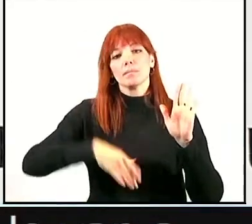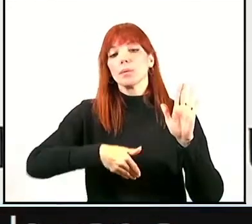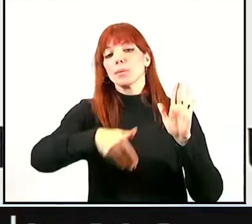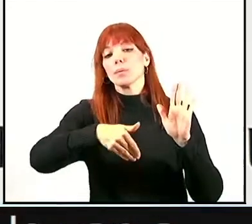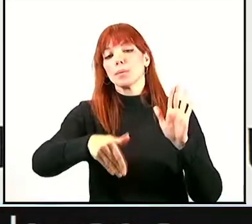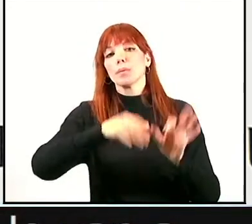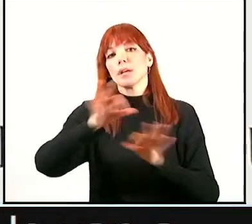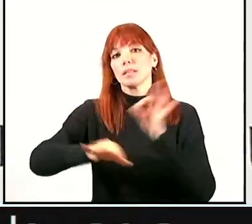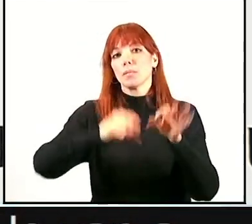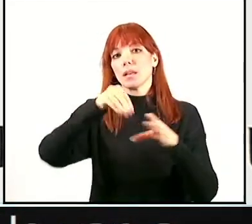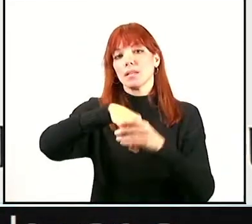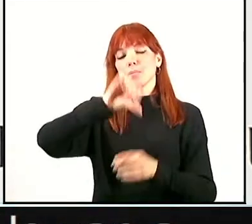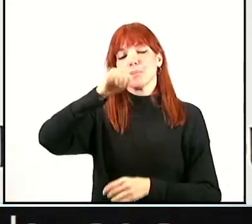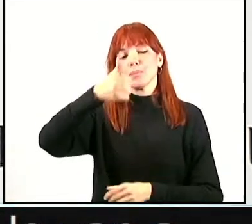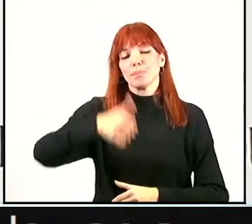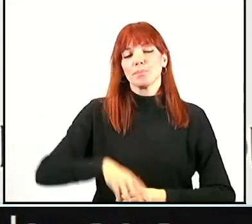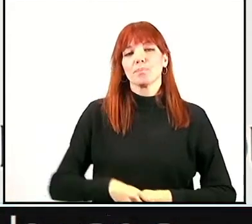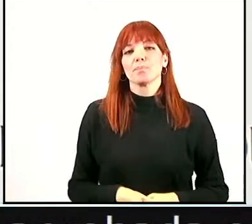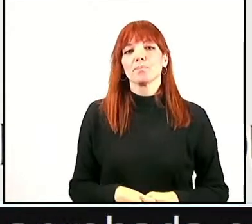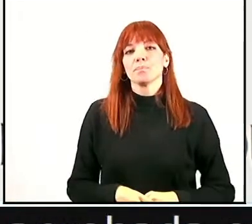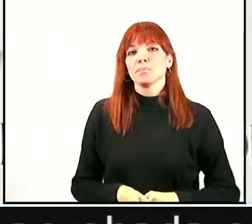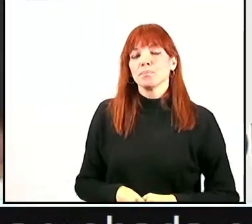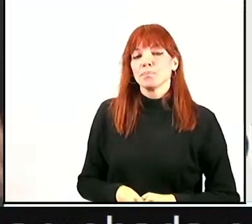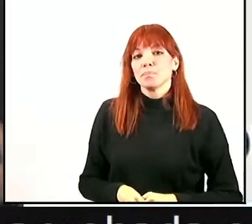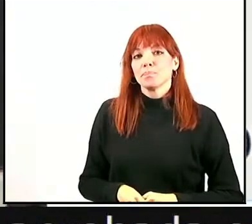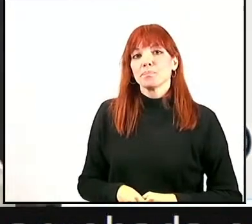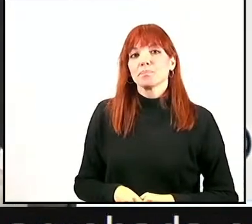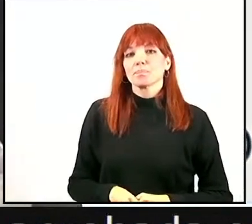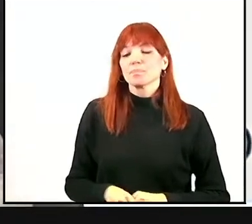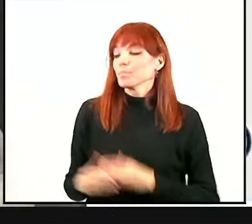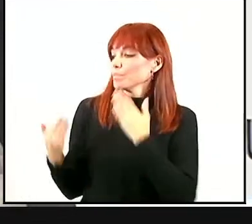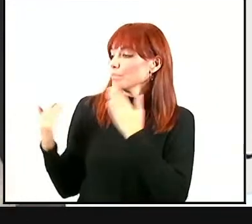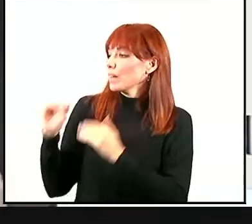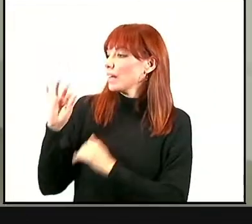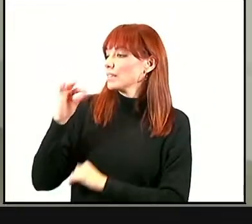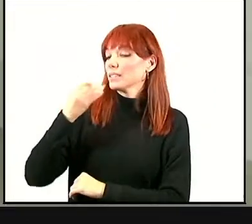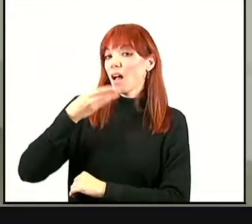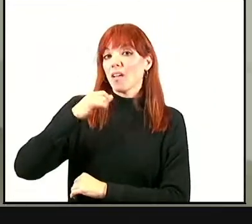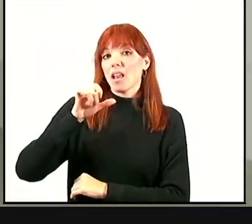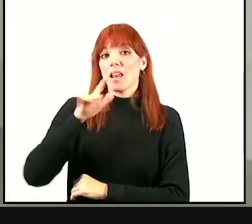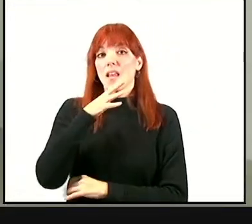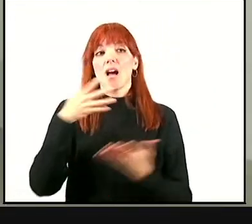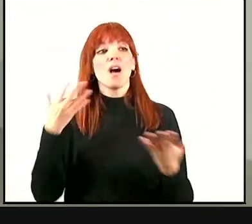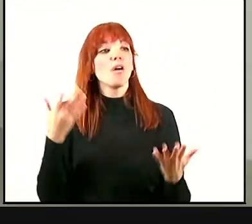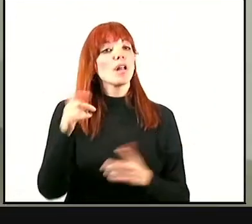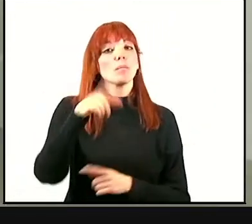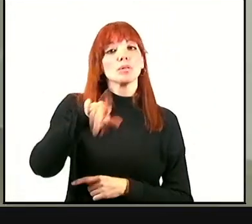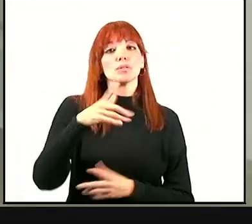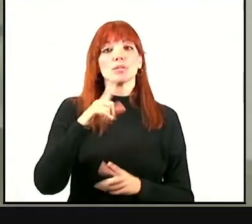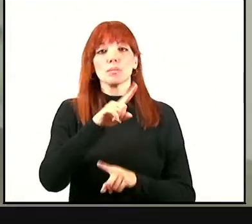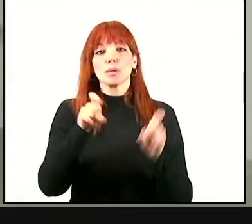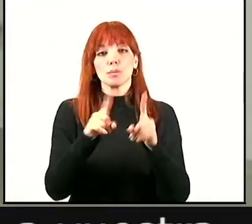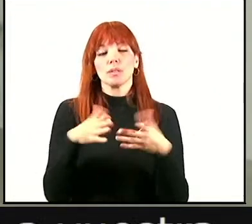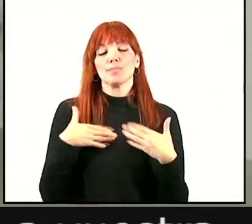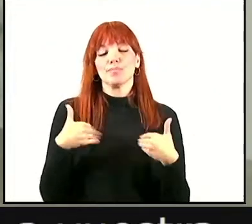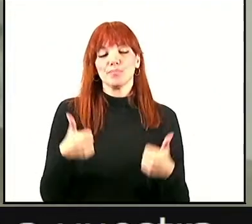en el Parlamento. Muy bien. Gracias, Isabel. Nos ponemos a vuestra disposición para cualquier pregunta que haya.